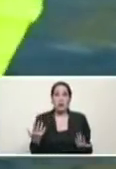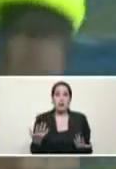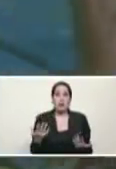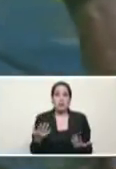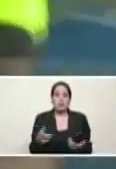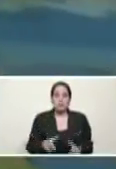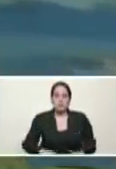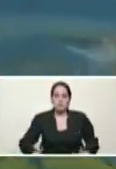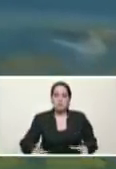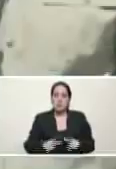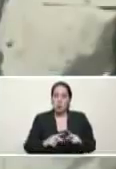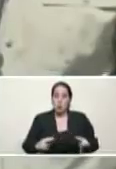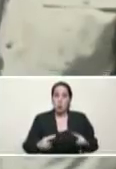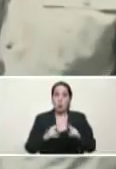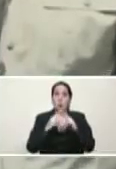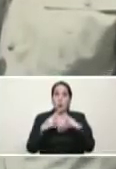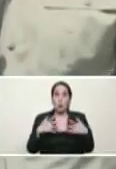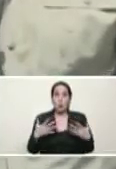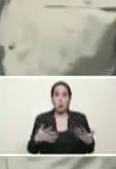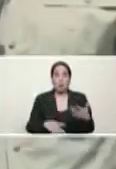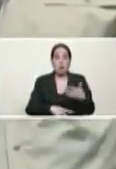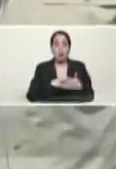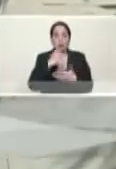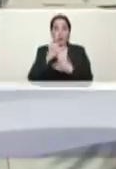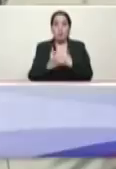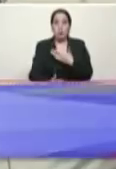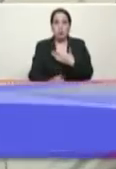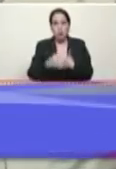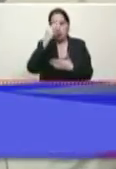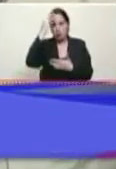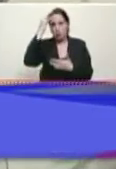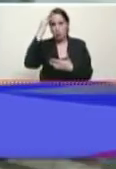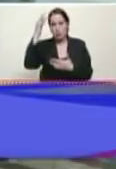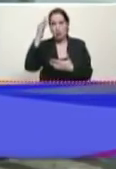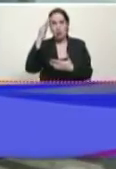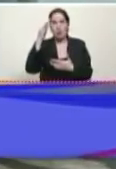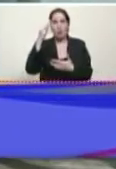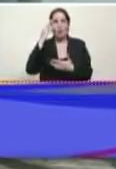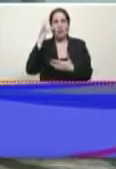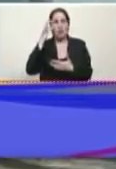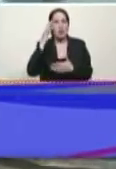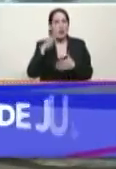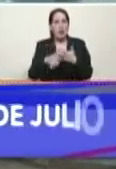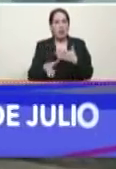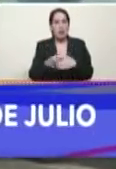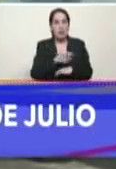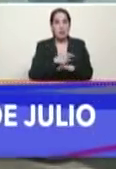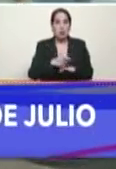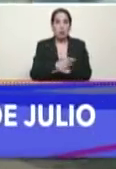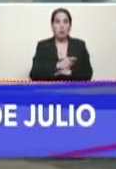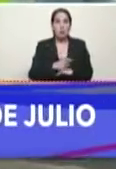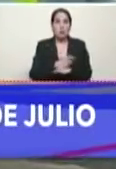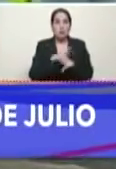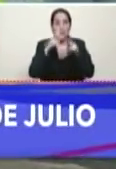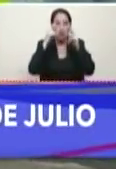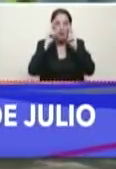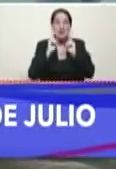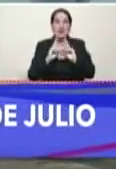nos encontramos con el proyecto a través del Consejo Federal de Gobierno, en este caso